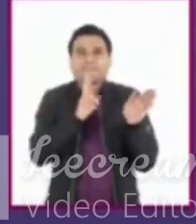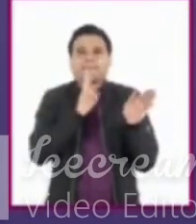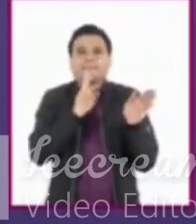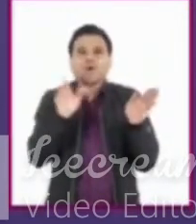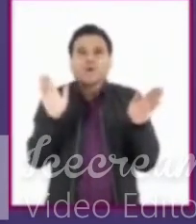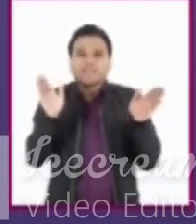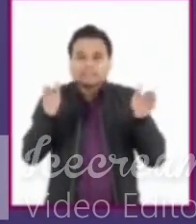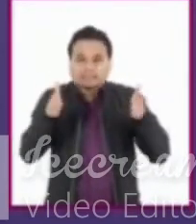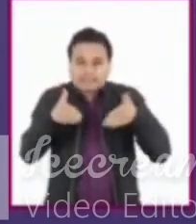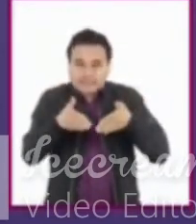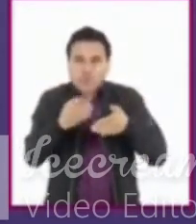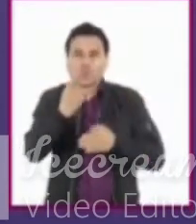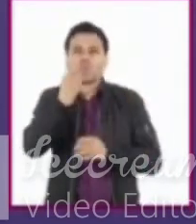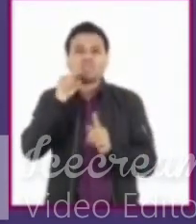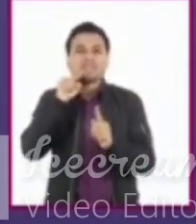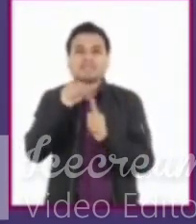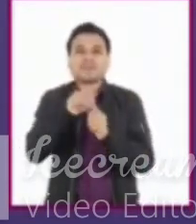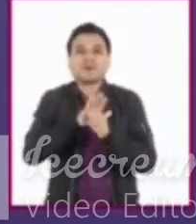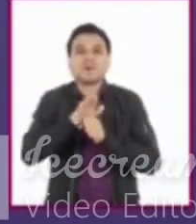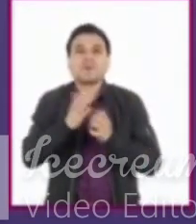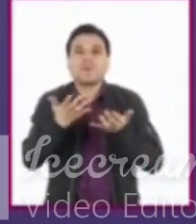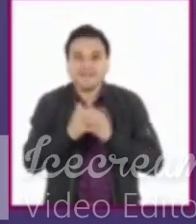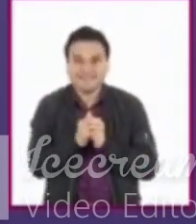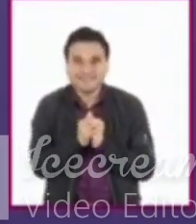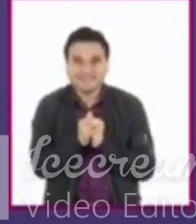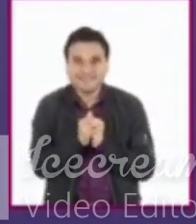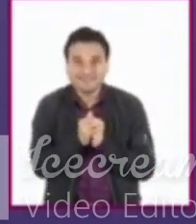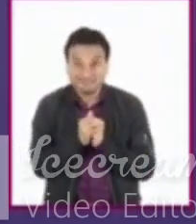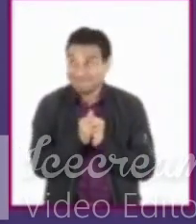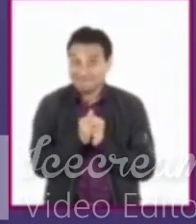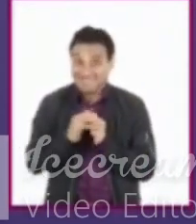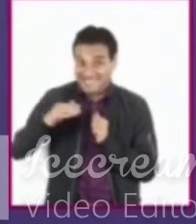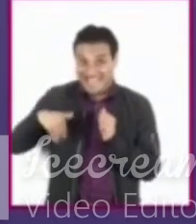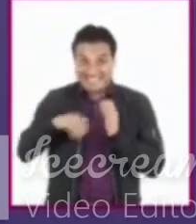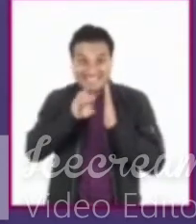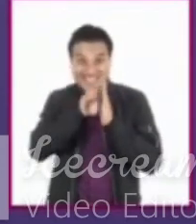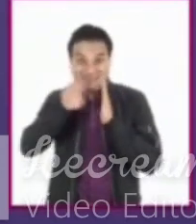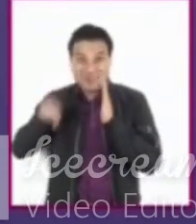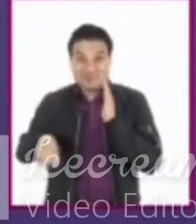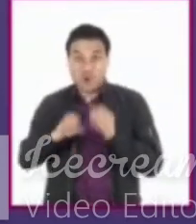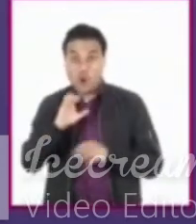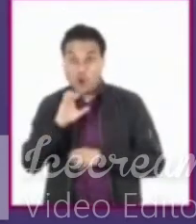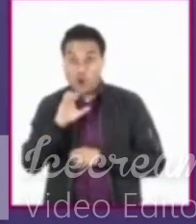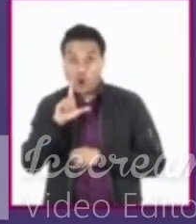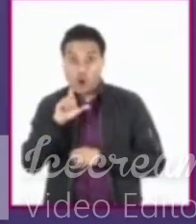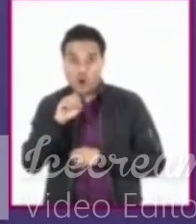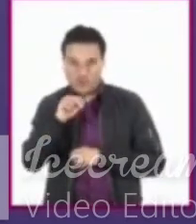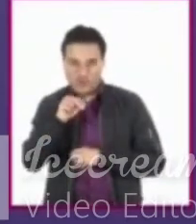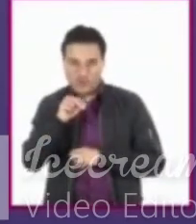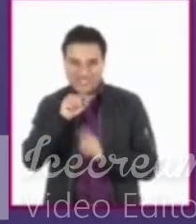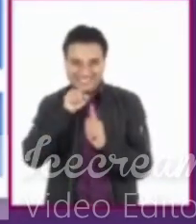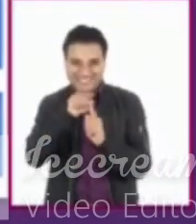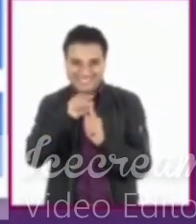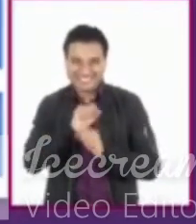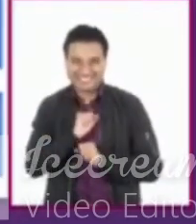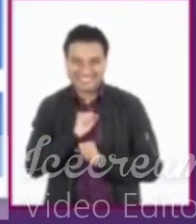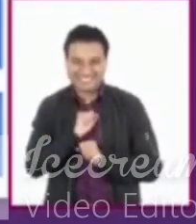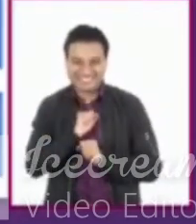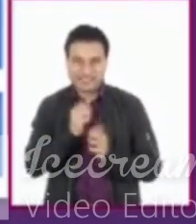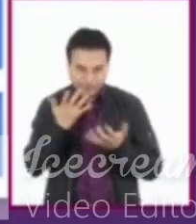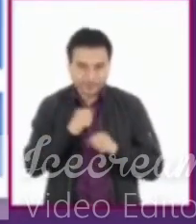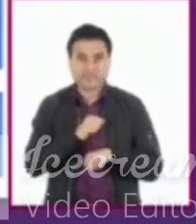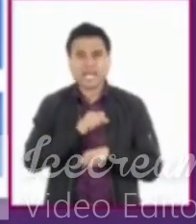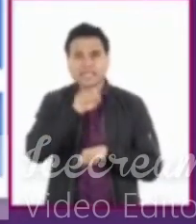que platicábamos es específicamente el que trata de la clonación. Además, es